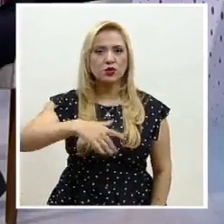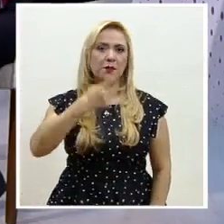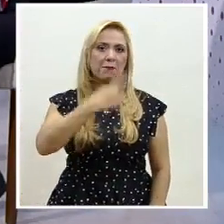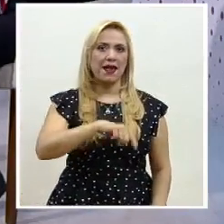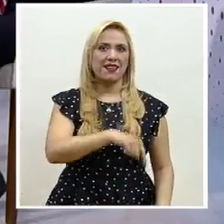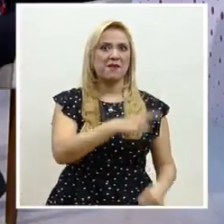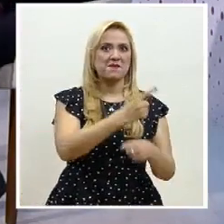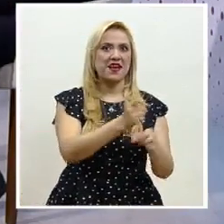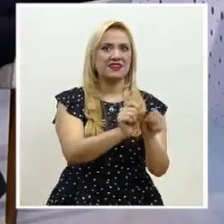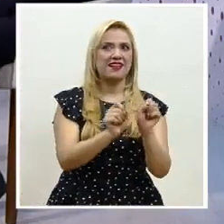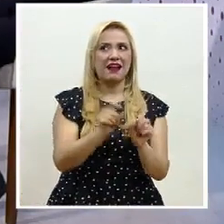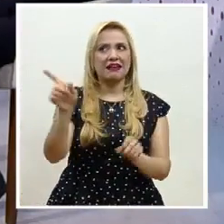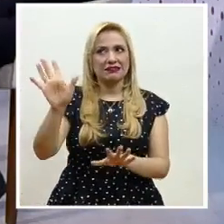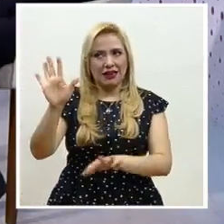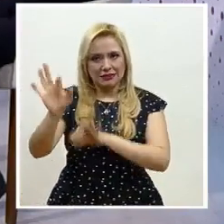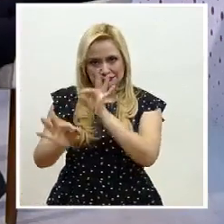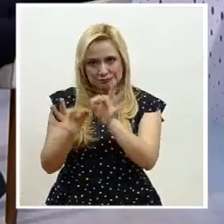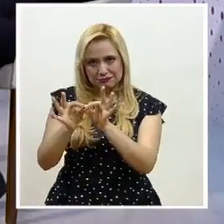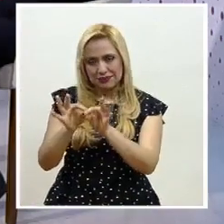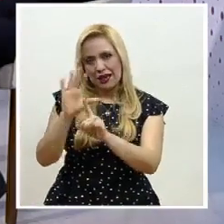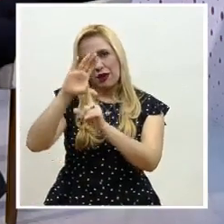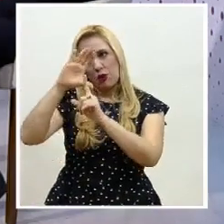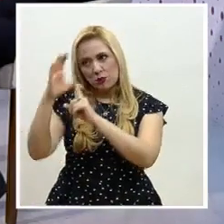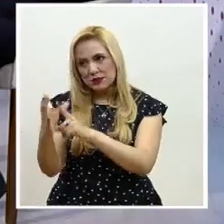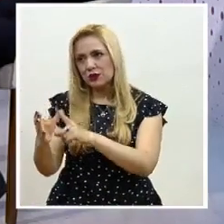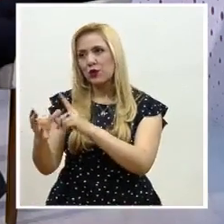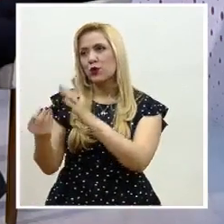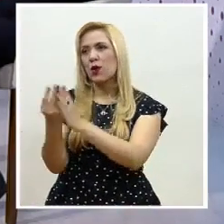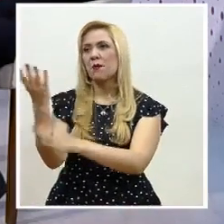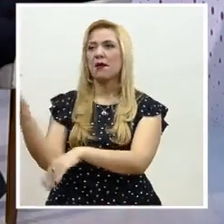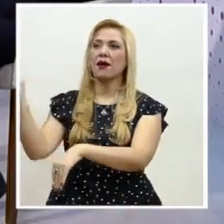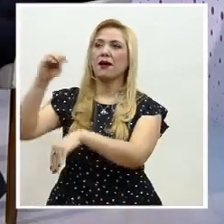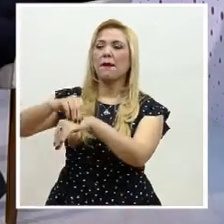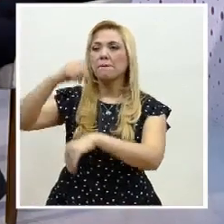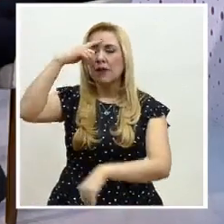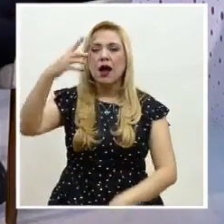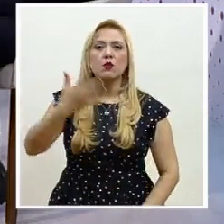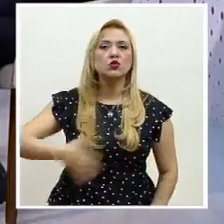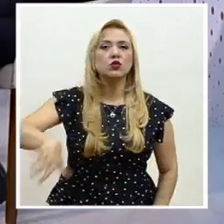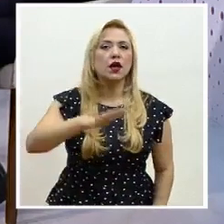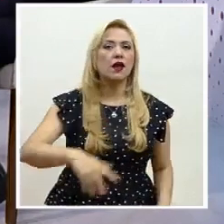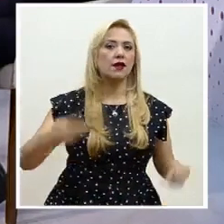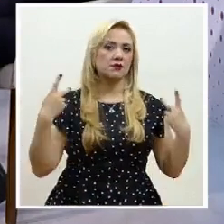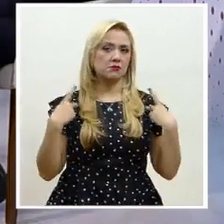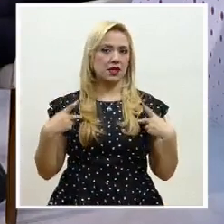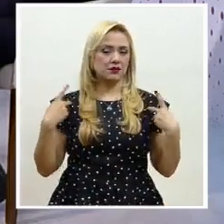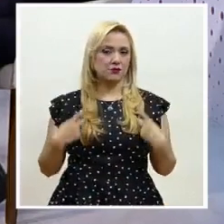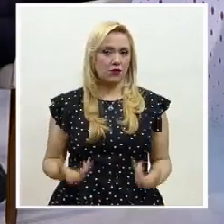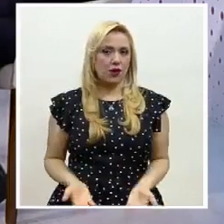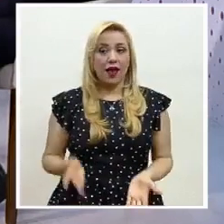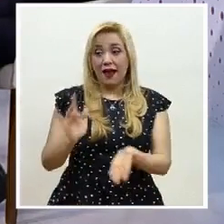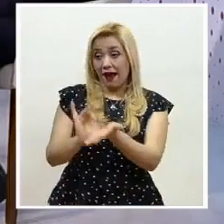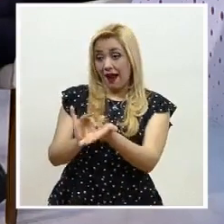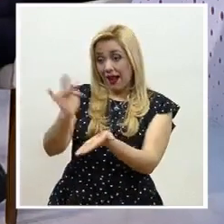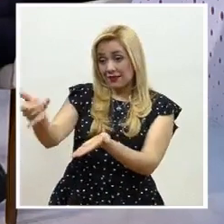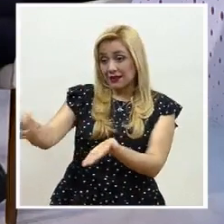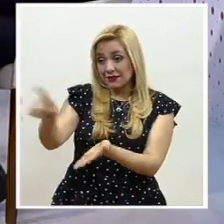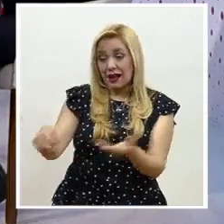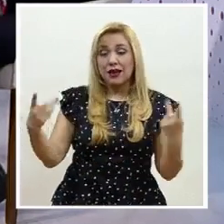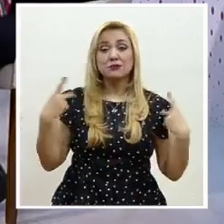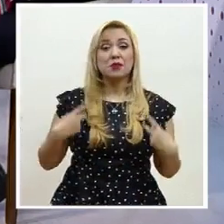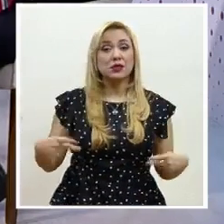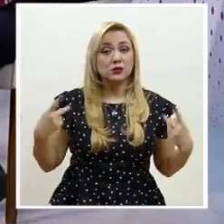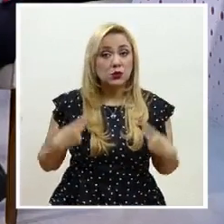en cumplimiento y entonces genera una comisión así, de esta forma, con la participación de estas sociedades, con